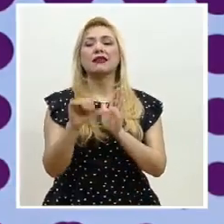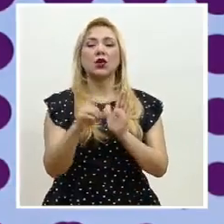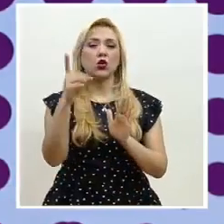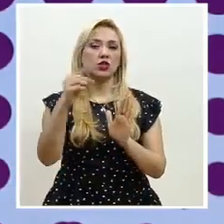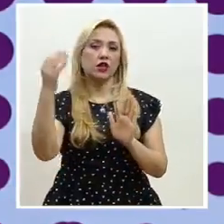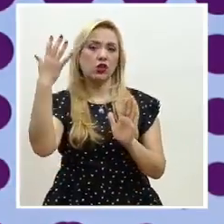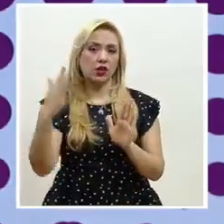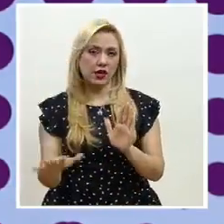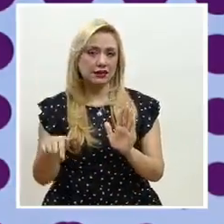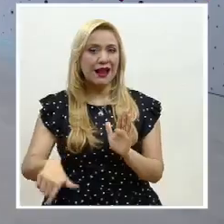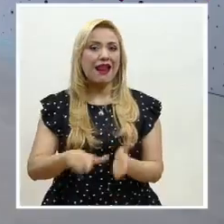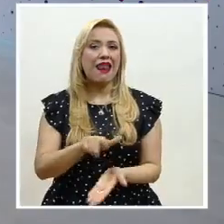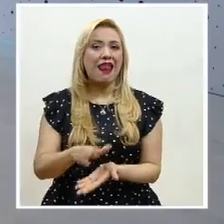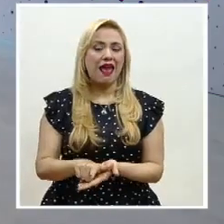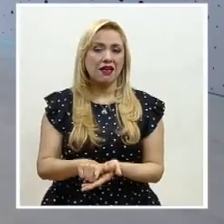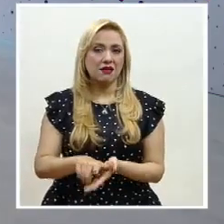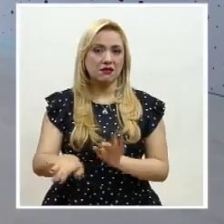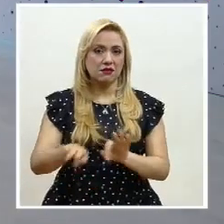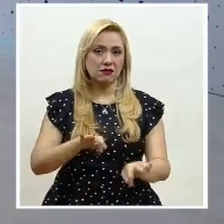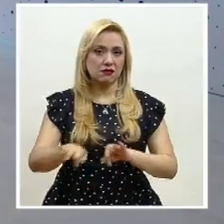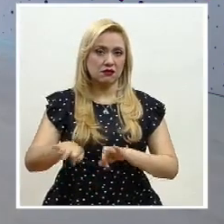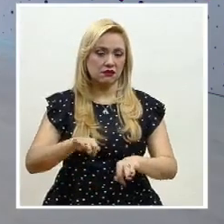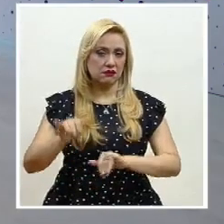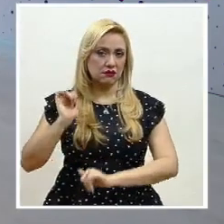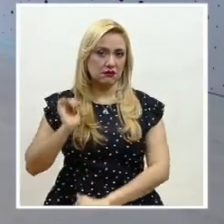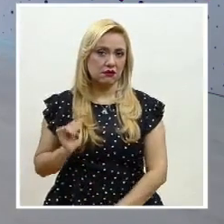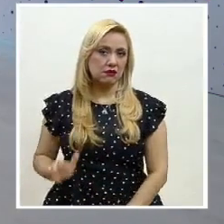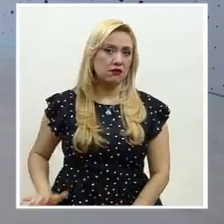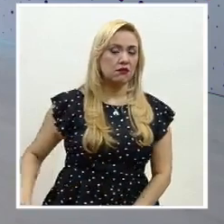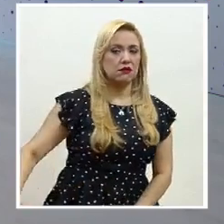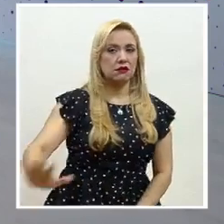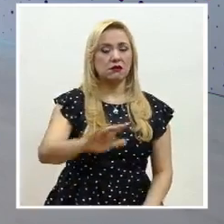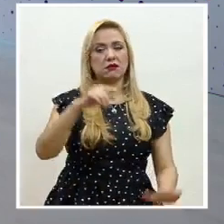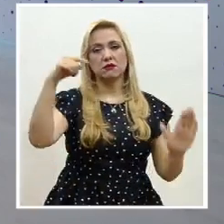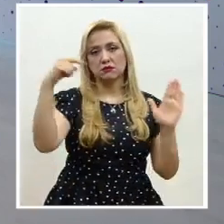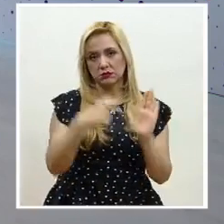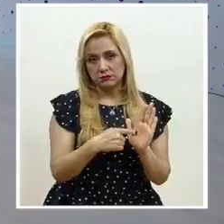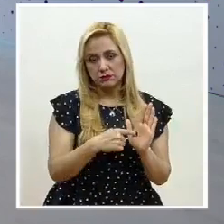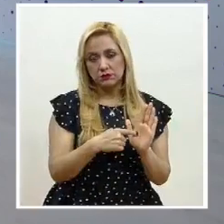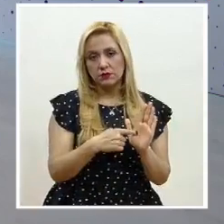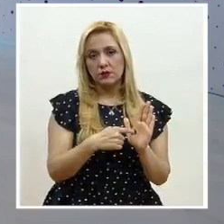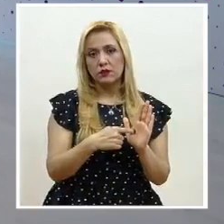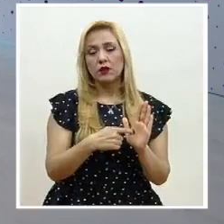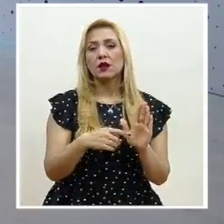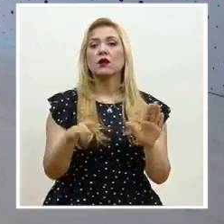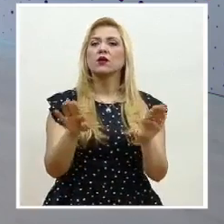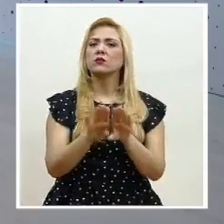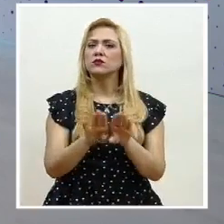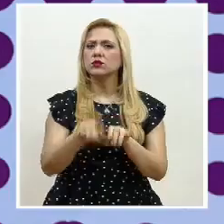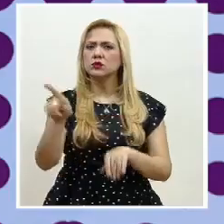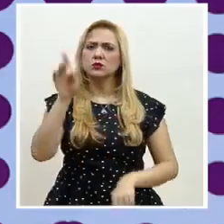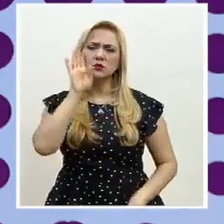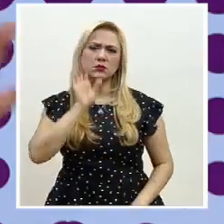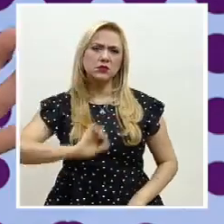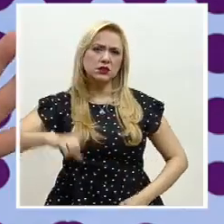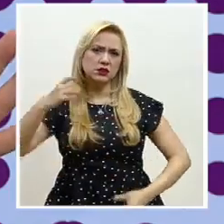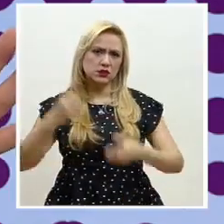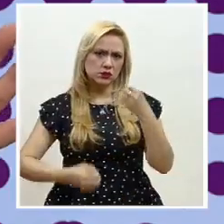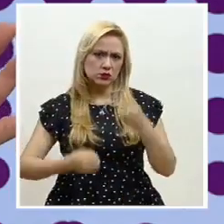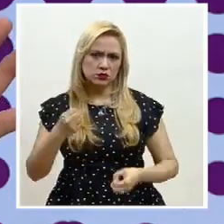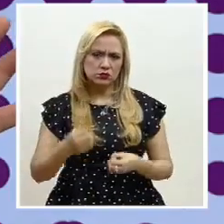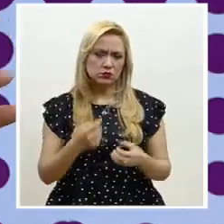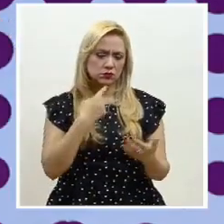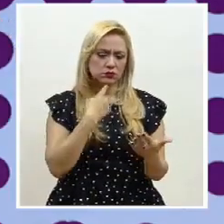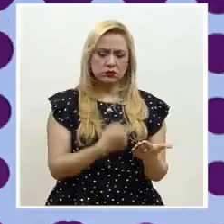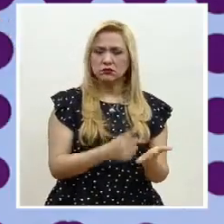perfil totalmente acotado a la visión del Poder Judicial de la Federación. El margen de actuación de un ministro, conforme a ese ensamblaje